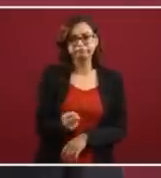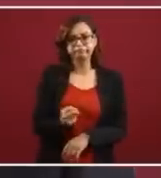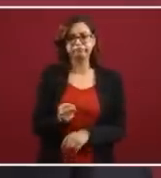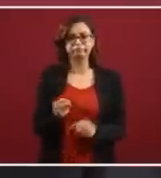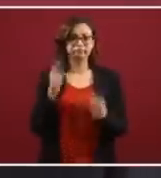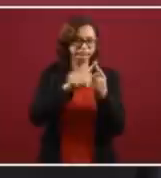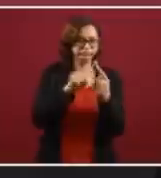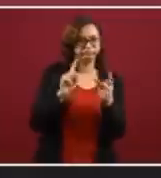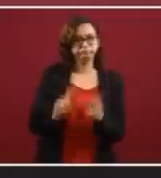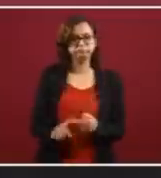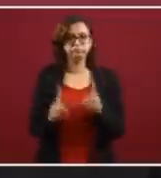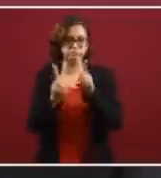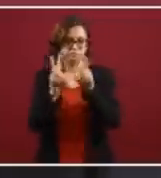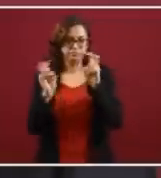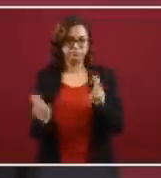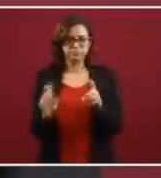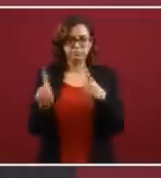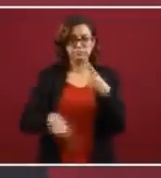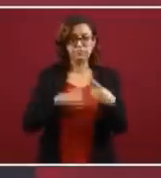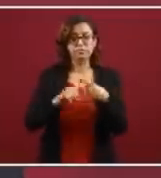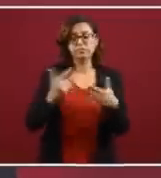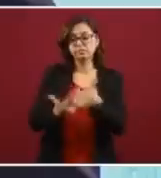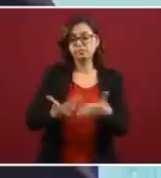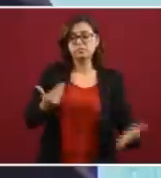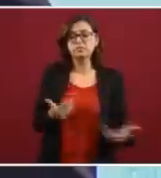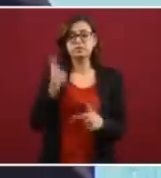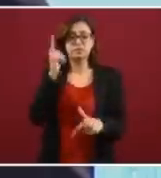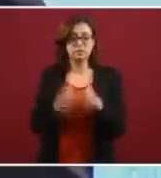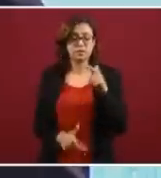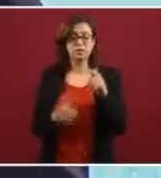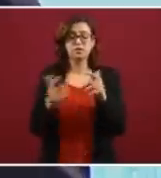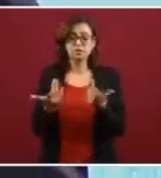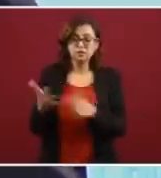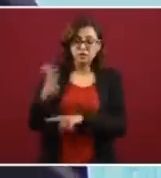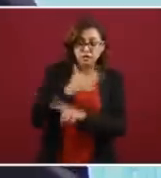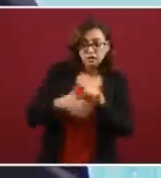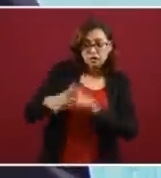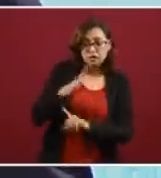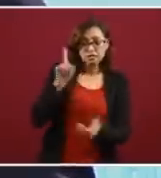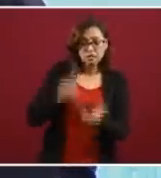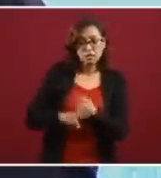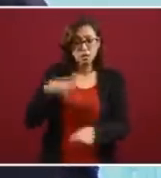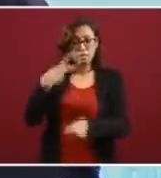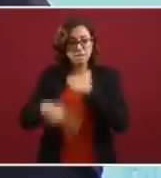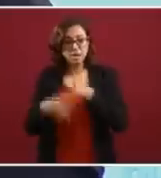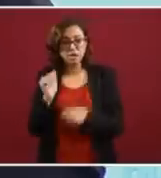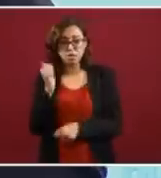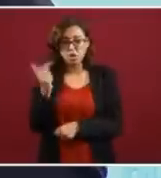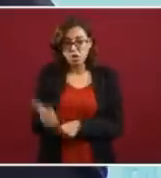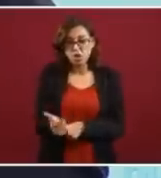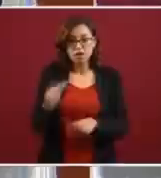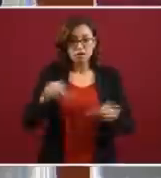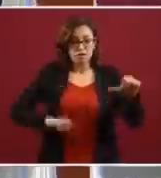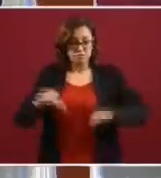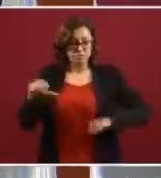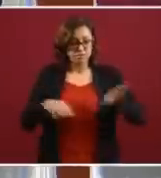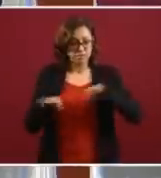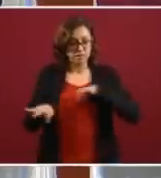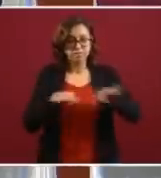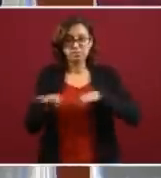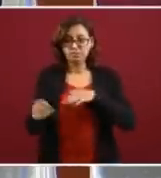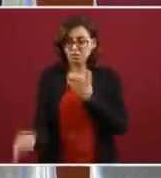tareas. Uno, las de prevención, para identificar los niveles de riesgo de las personas que están realizando estas actividades y que no